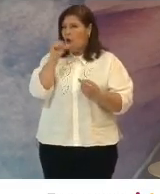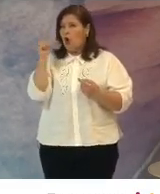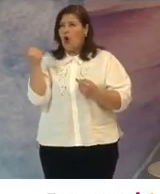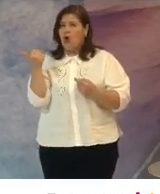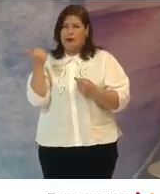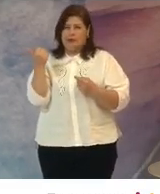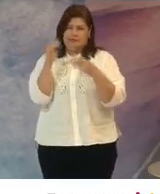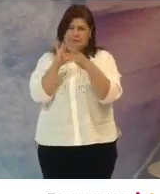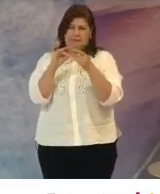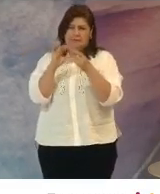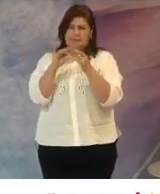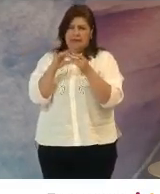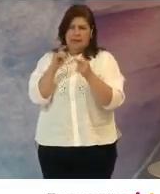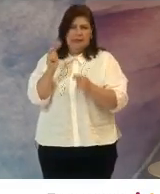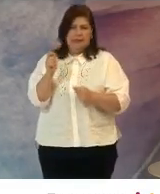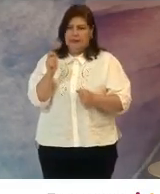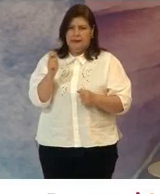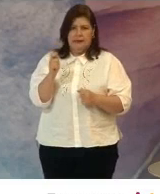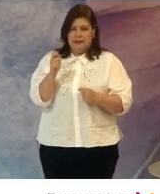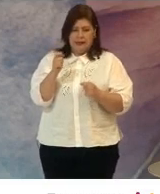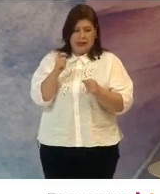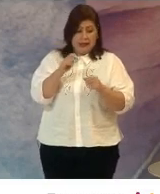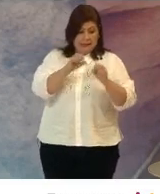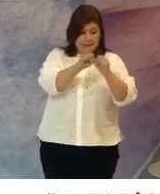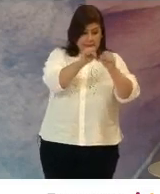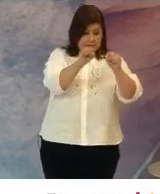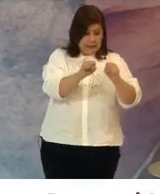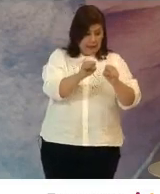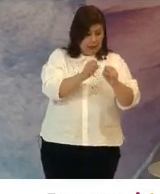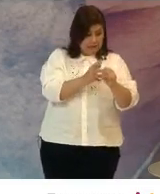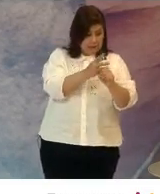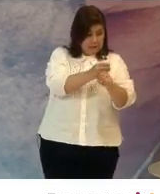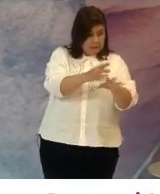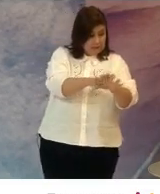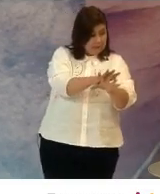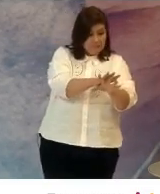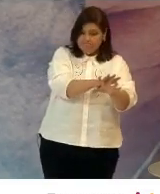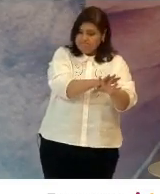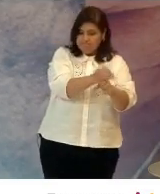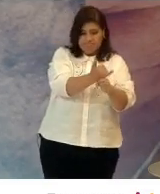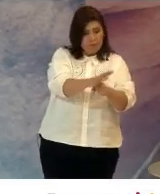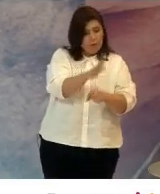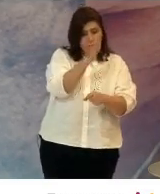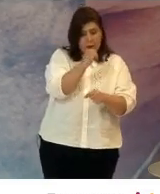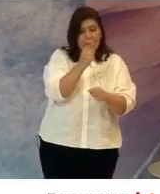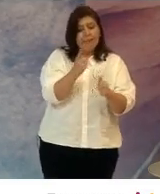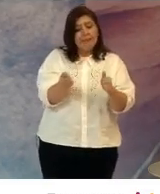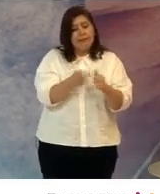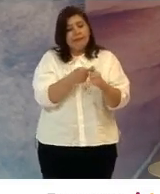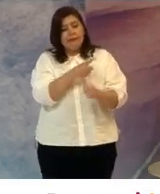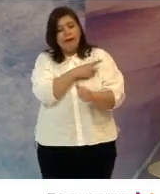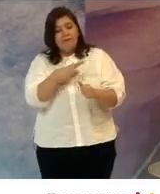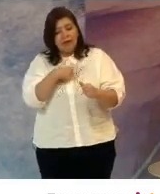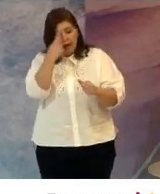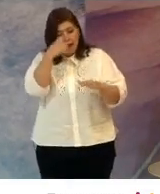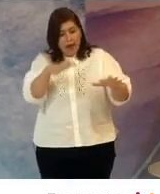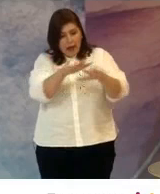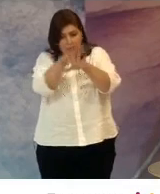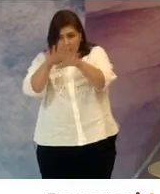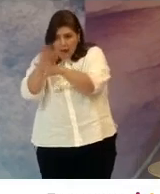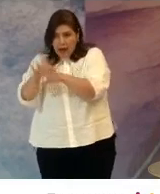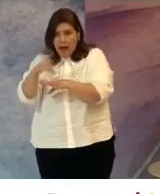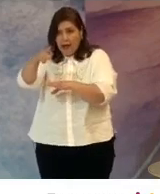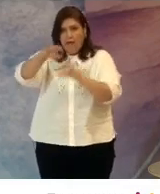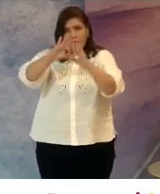versión, la versión Mackenzie. No podemos cambiar un sistema a menos de que transformemos la manera de pensar de las